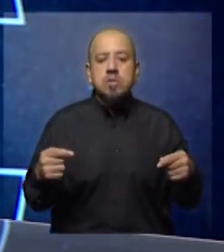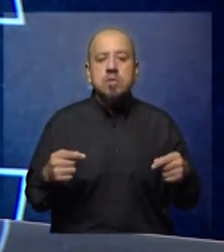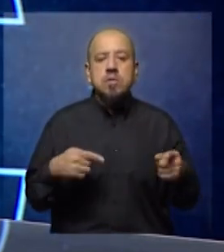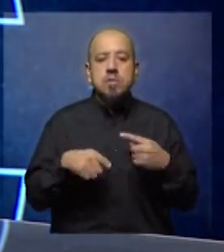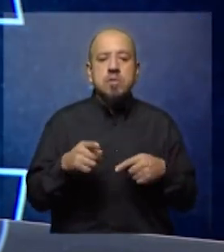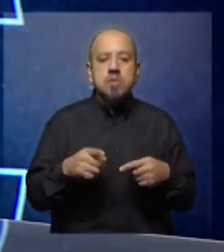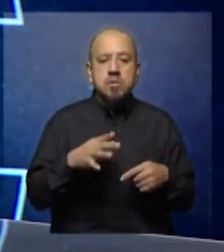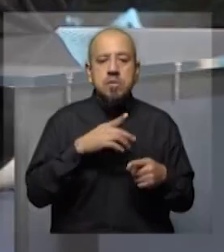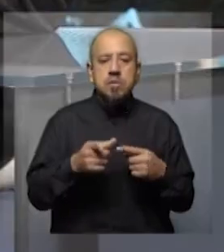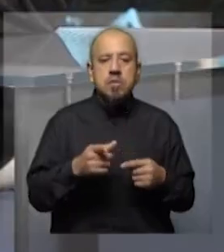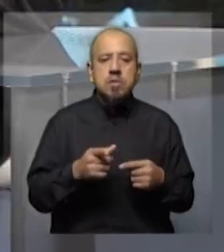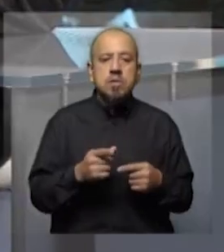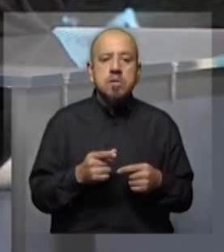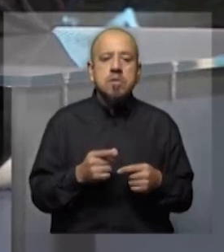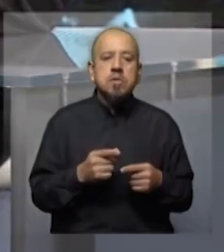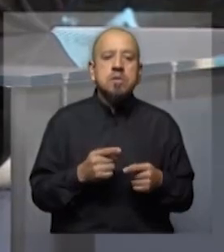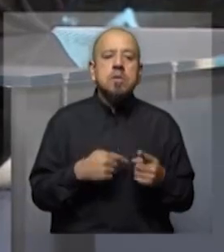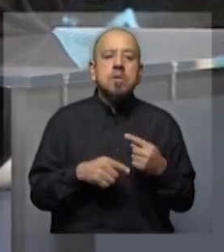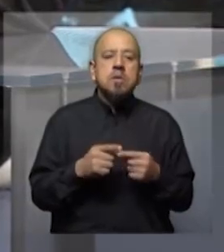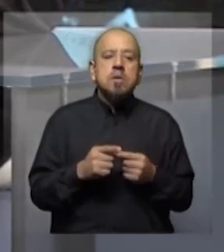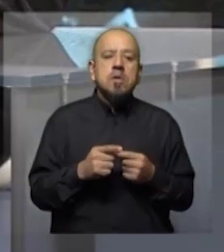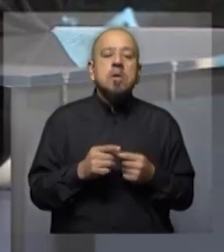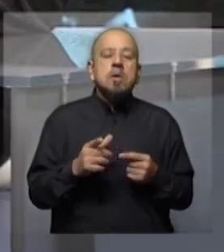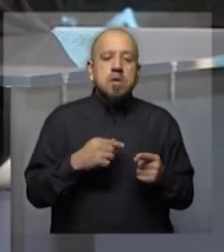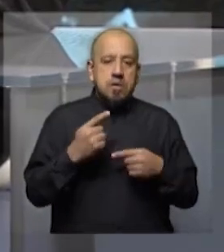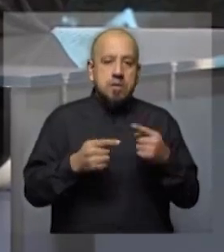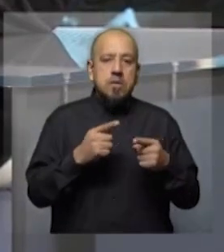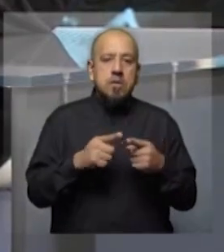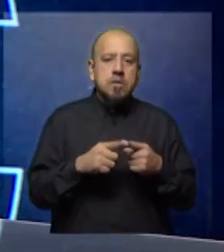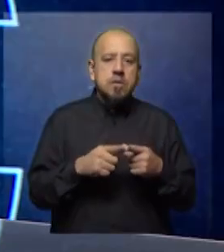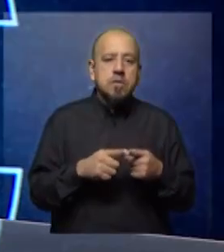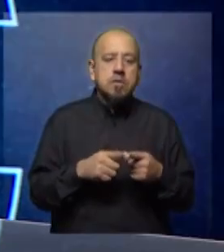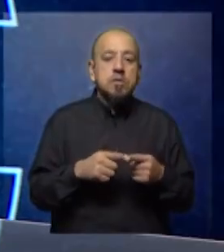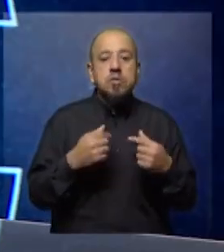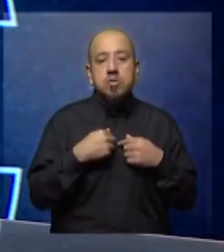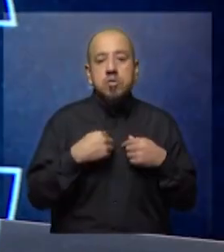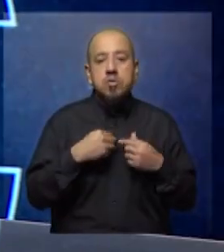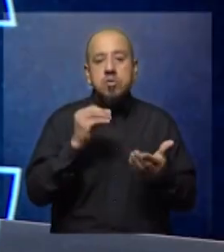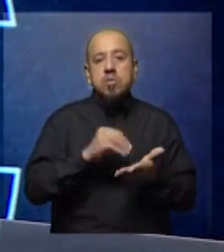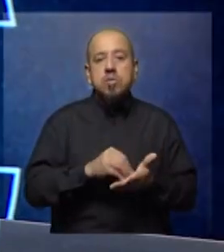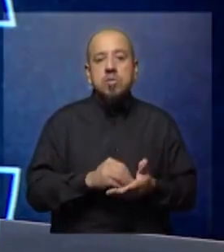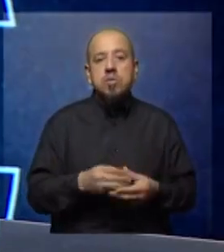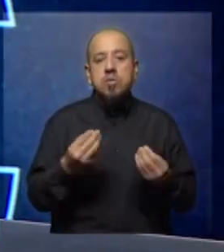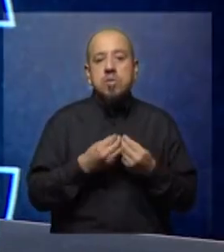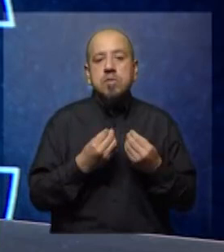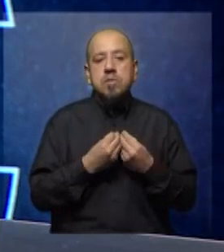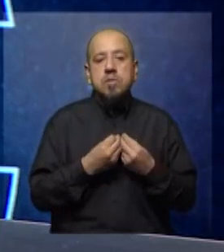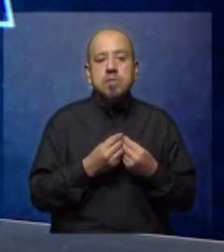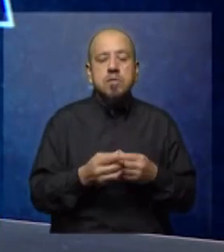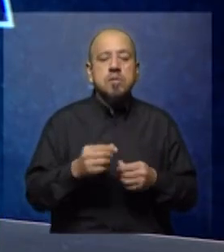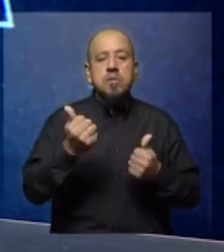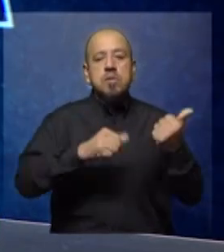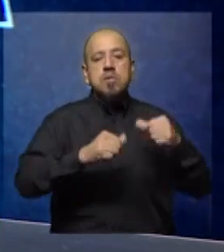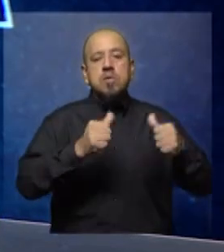es lo que tiene que estar ahí en juego y bueno y va por ese lado nosotros lo aplicamos muchísimo el